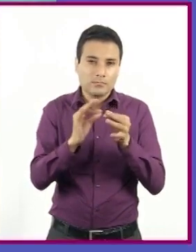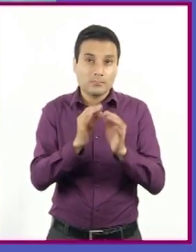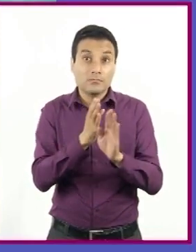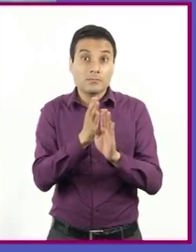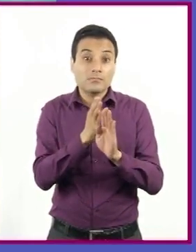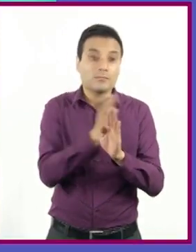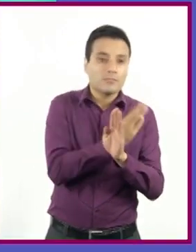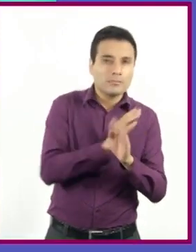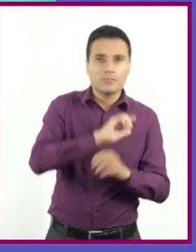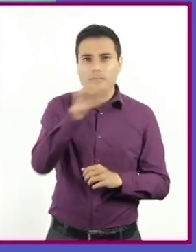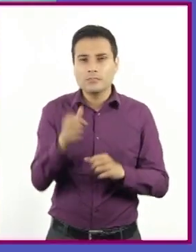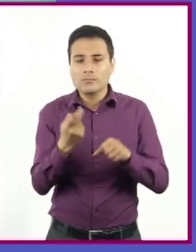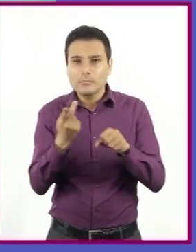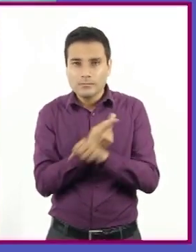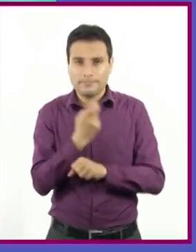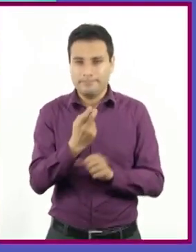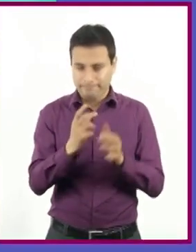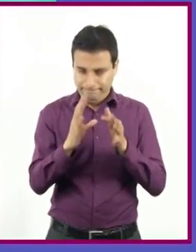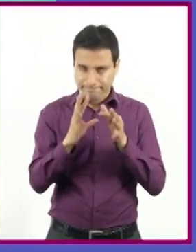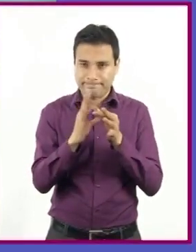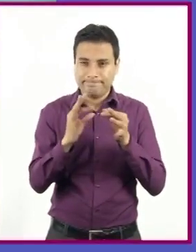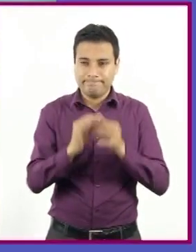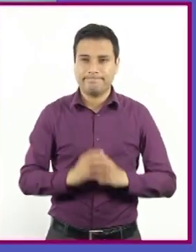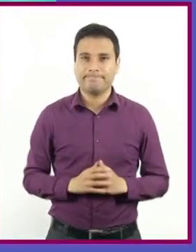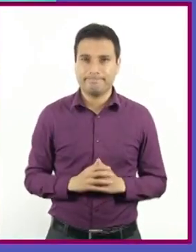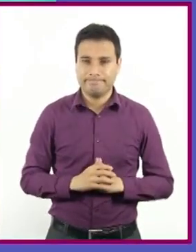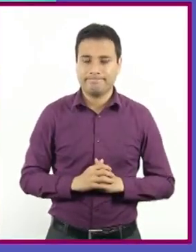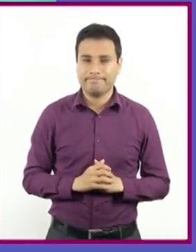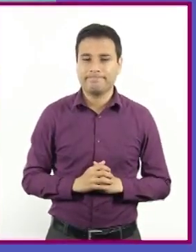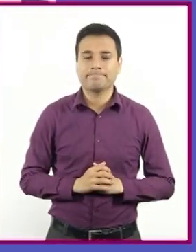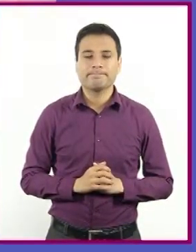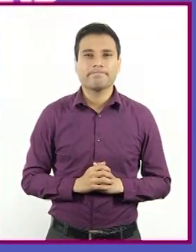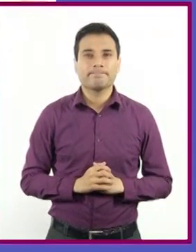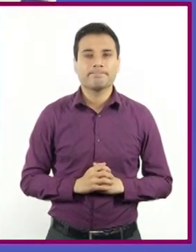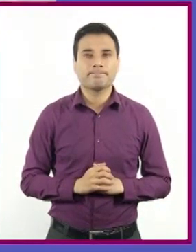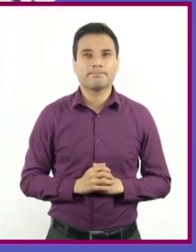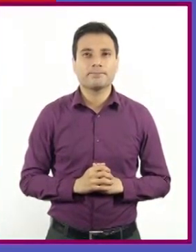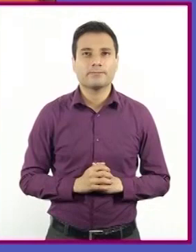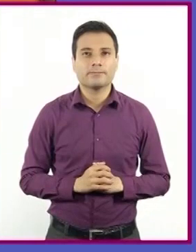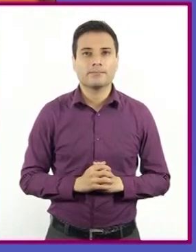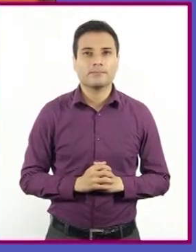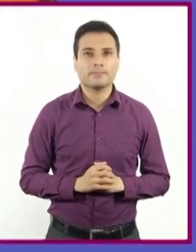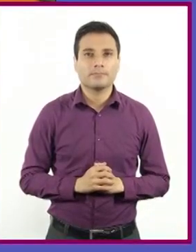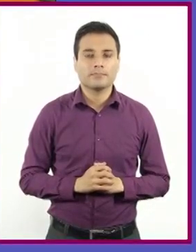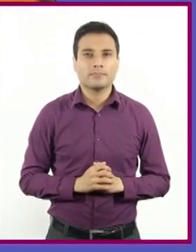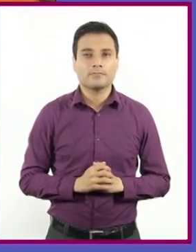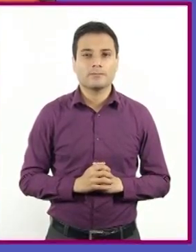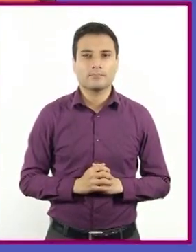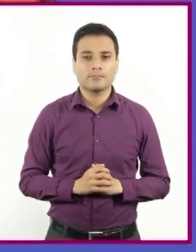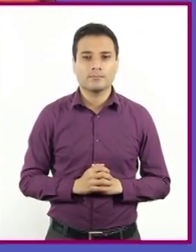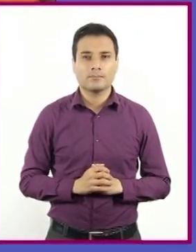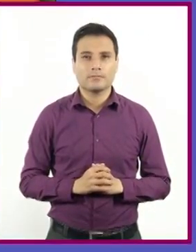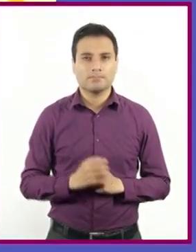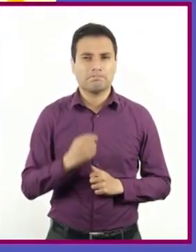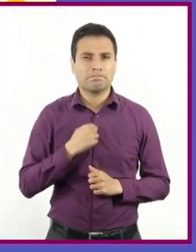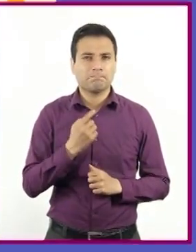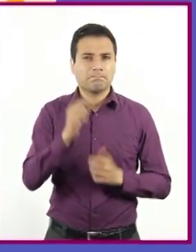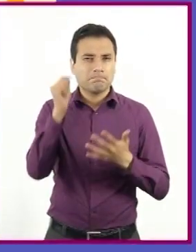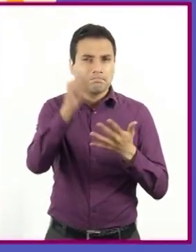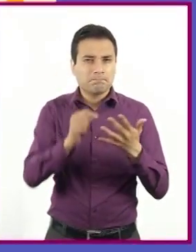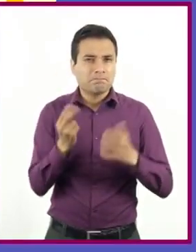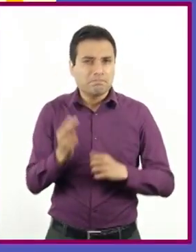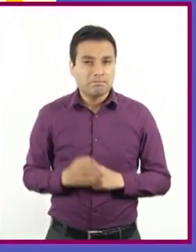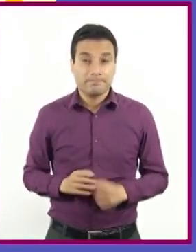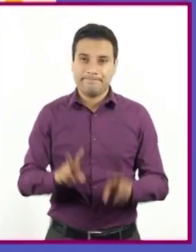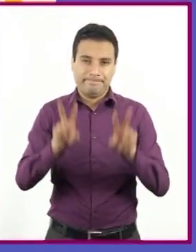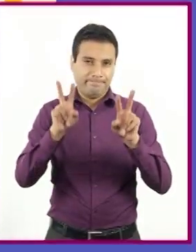consecuencias de lo que se informa en la idea principal o en otras secundarias. Nuestros ingredientes son tema